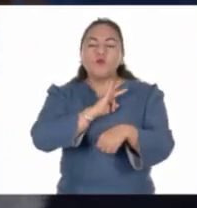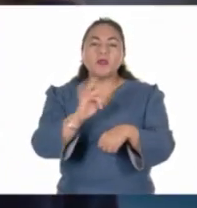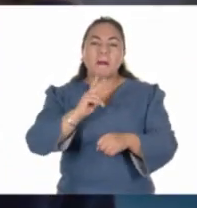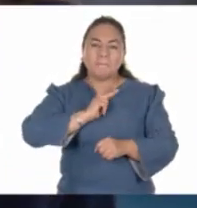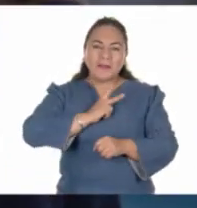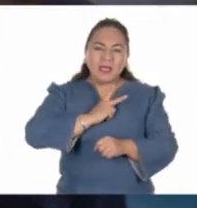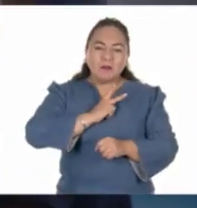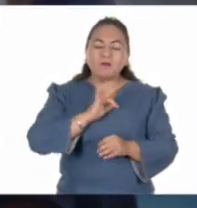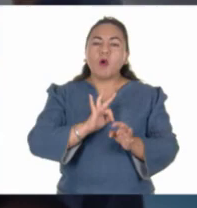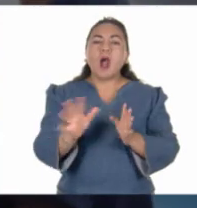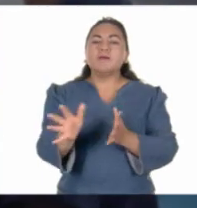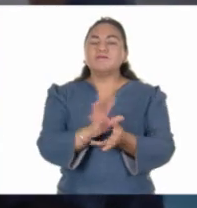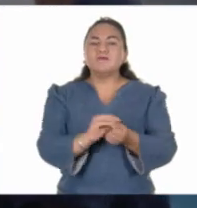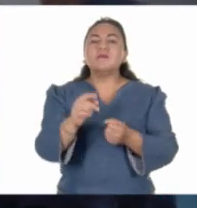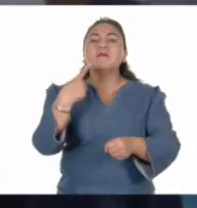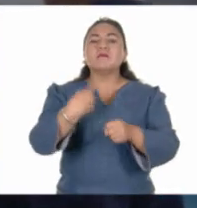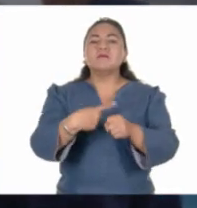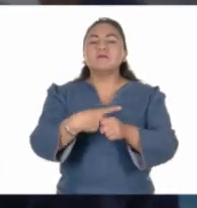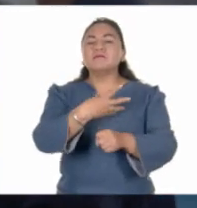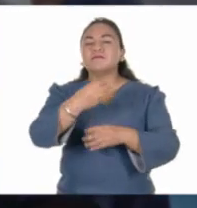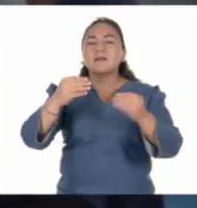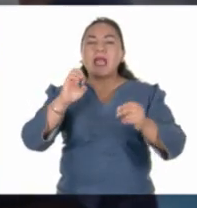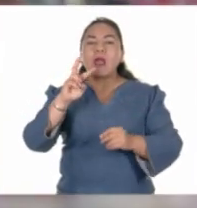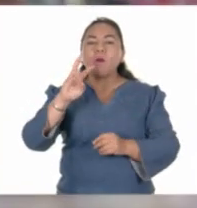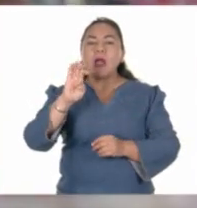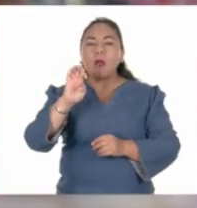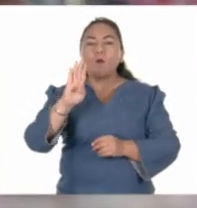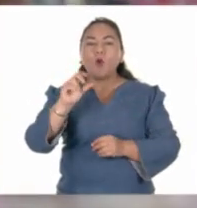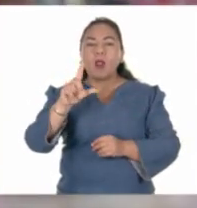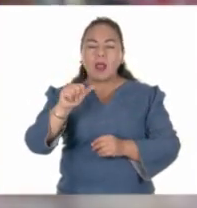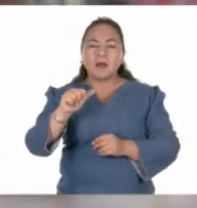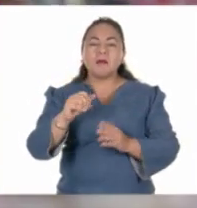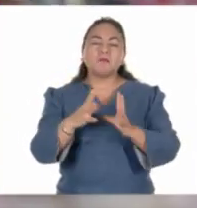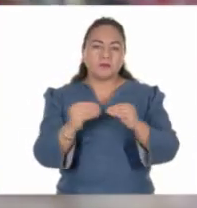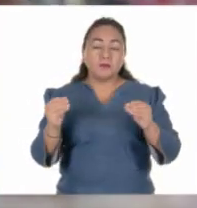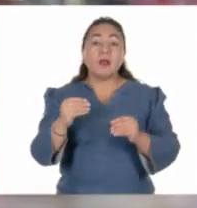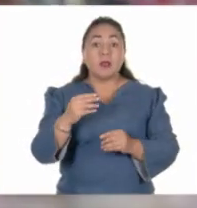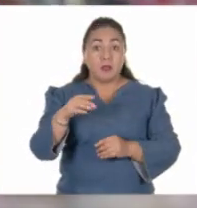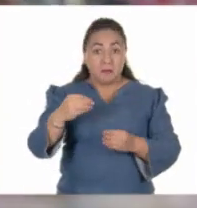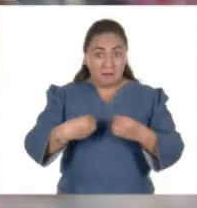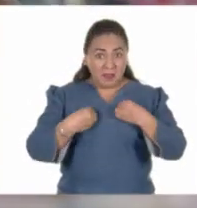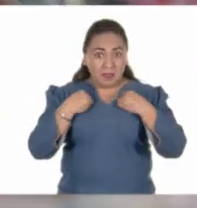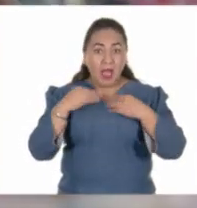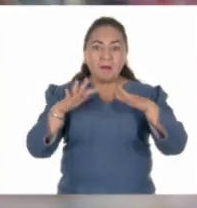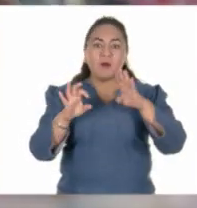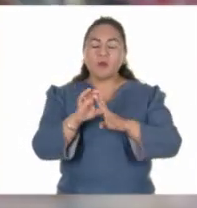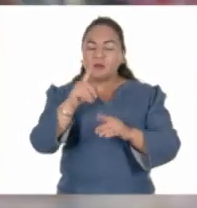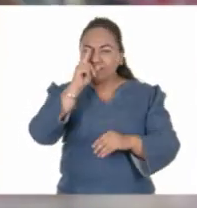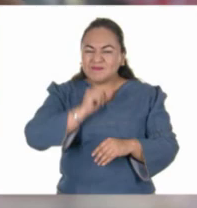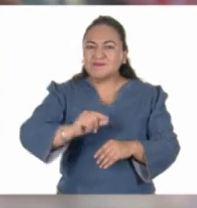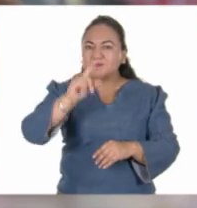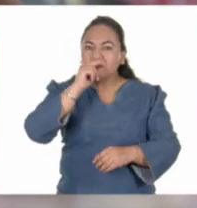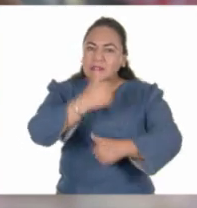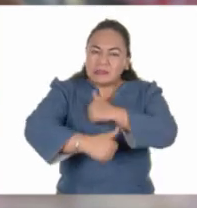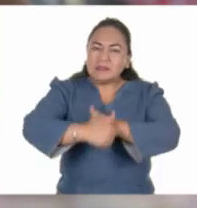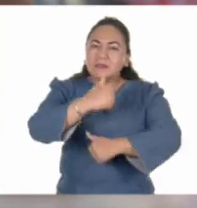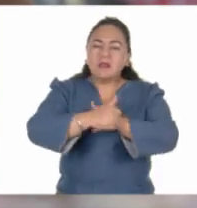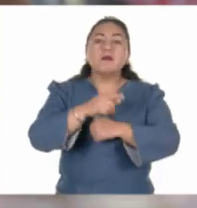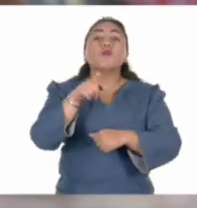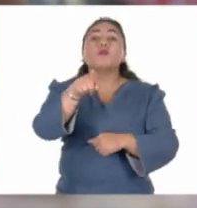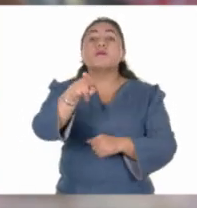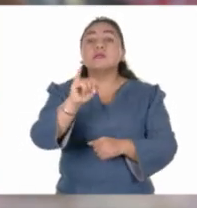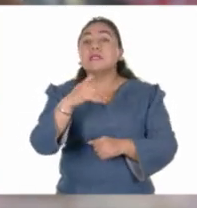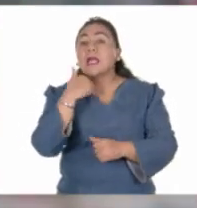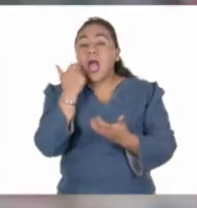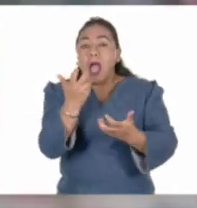virus, ayudando a acabar con una crisis de ébola. La vida te va a poner miles de retos. Está en ti seguir